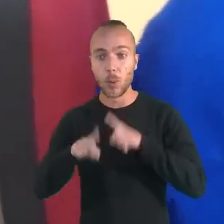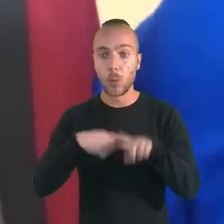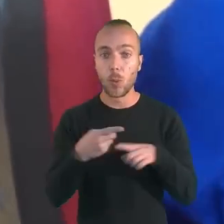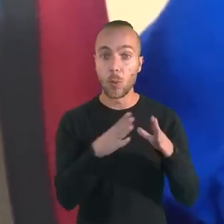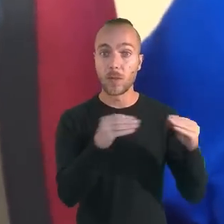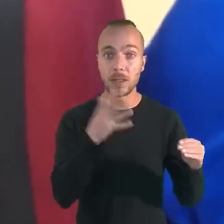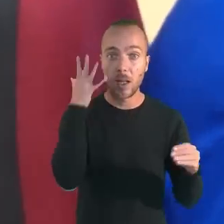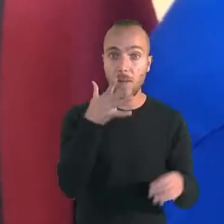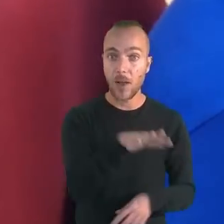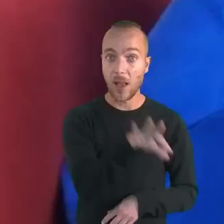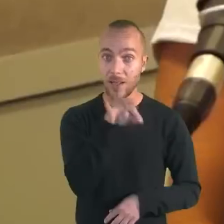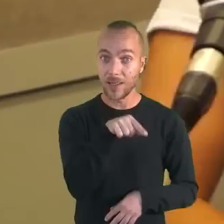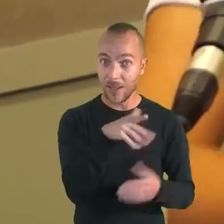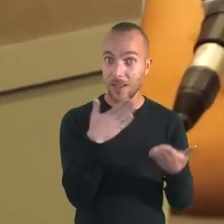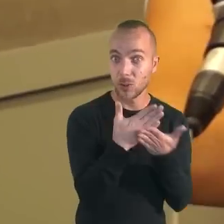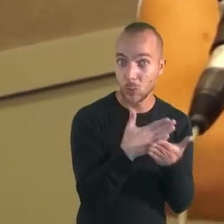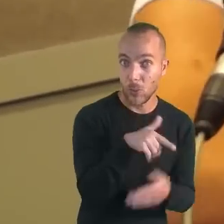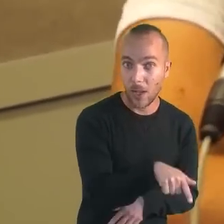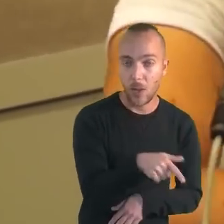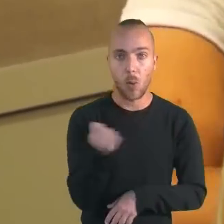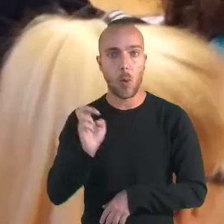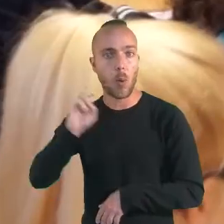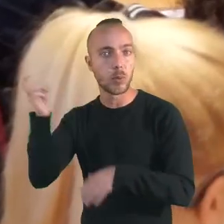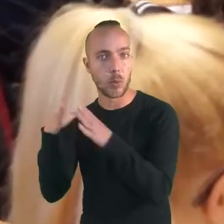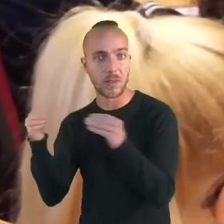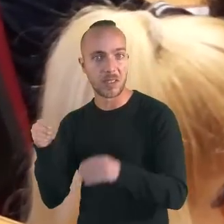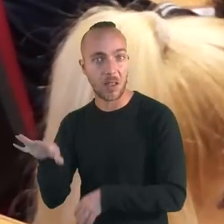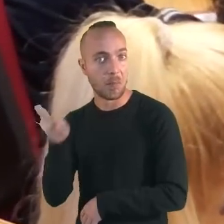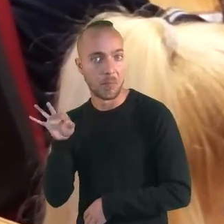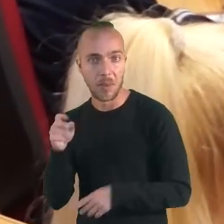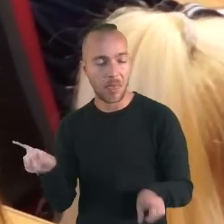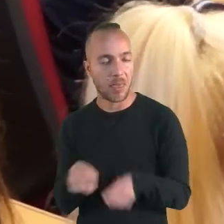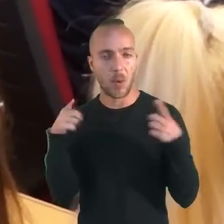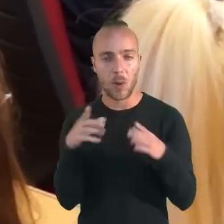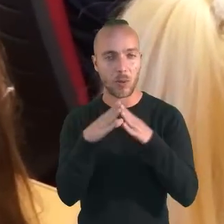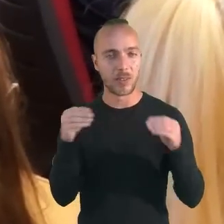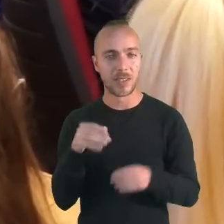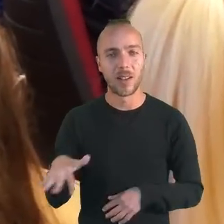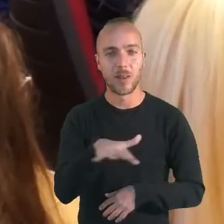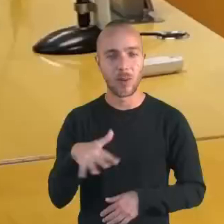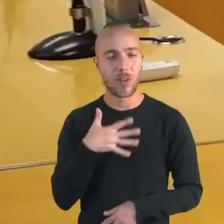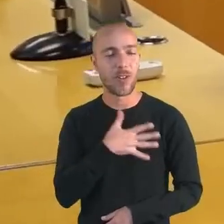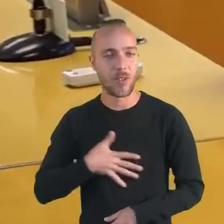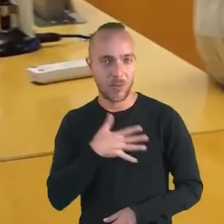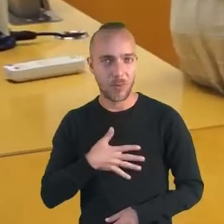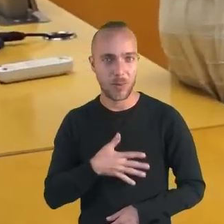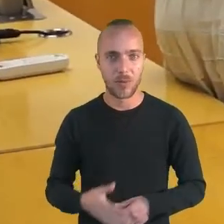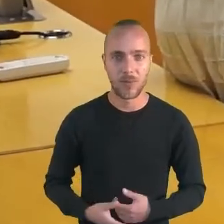esta semana como si finalmente deciden cursar sus estudios en la Universidad de Navarra o en cualquier otra universidad.